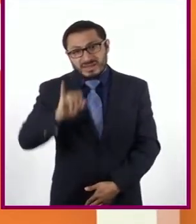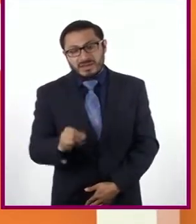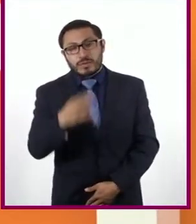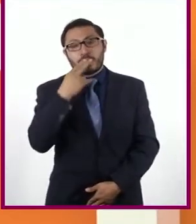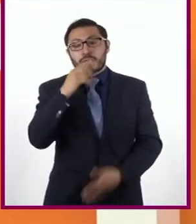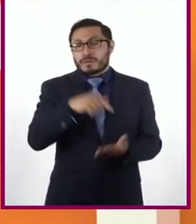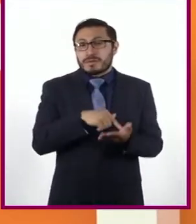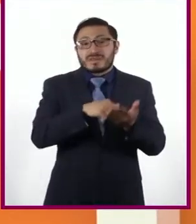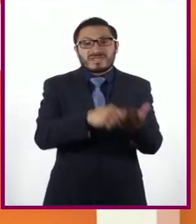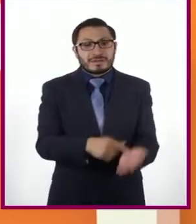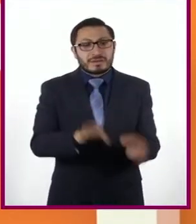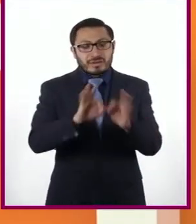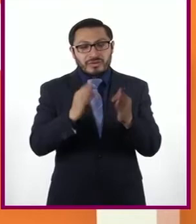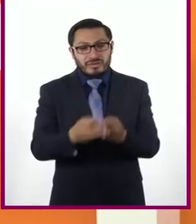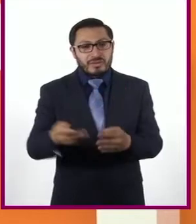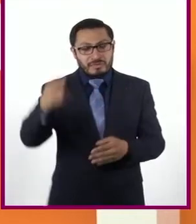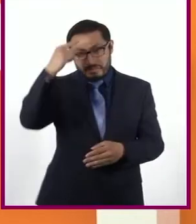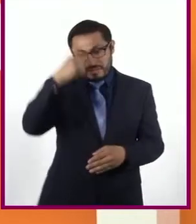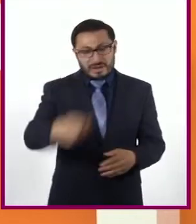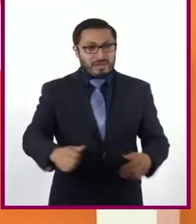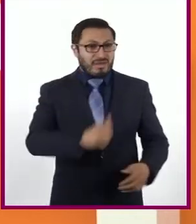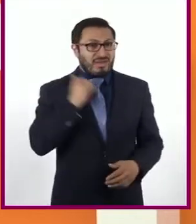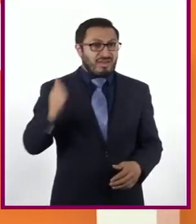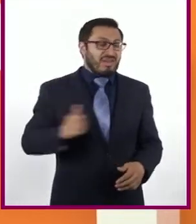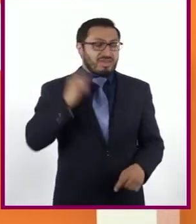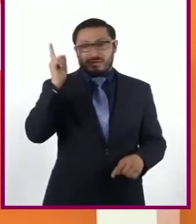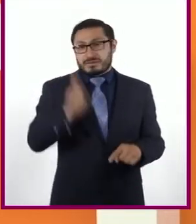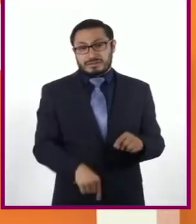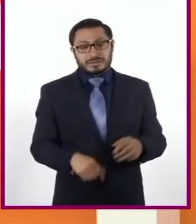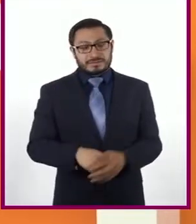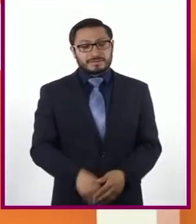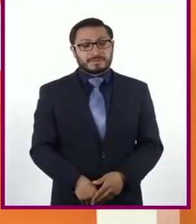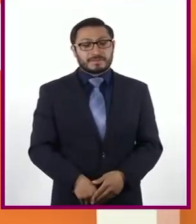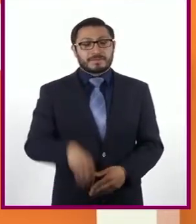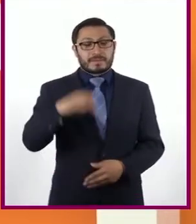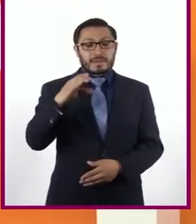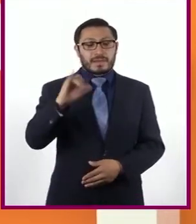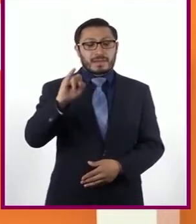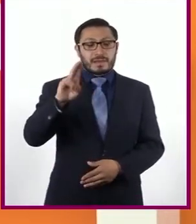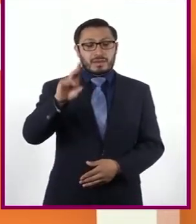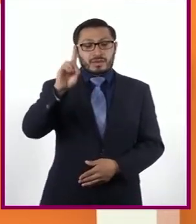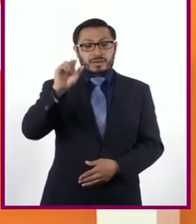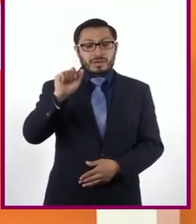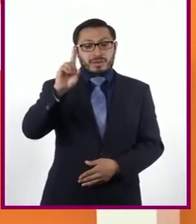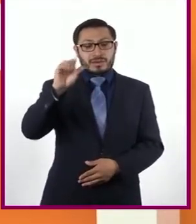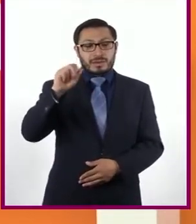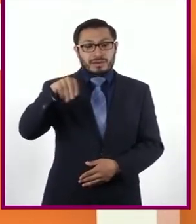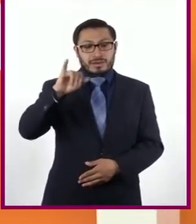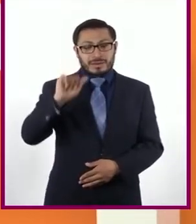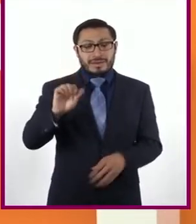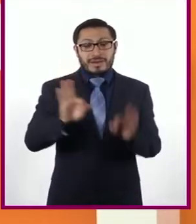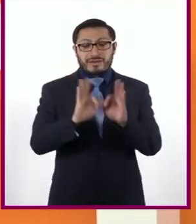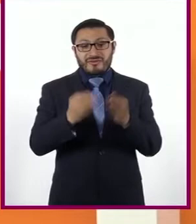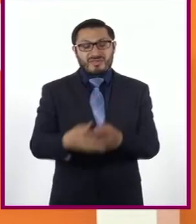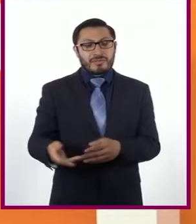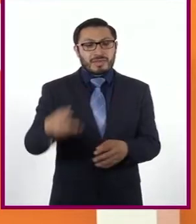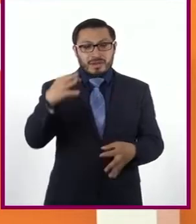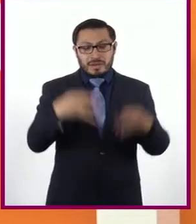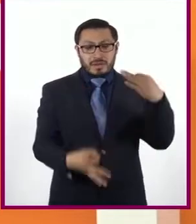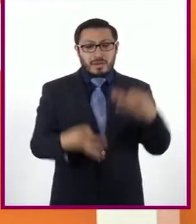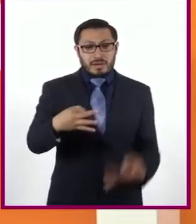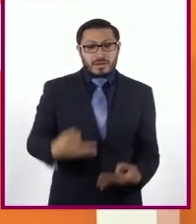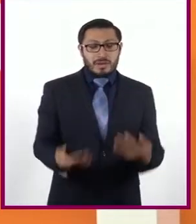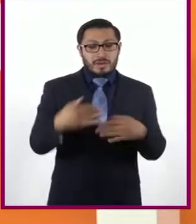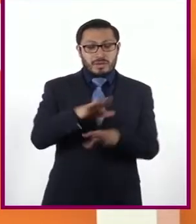para evitar abusos y desigualdades. La ciudadanía, sistema jurídico basado en las libertades y